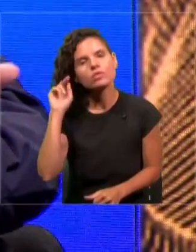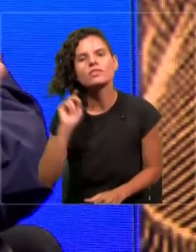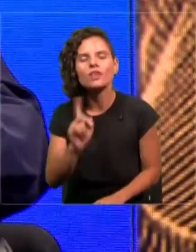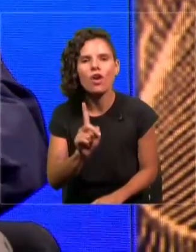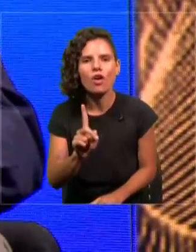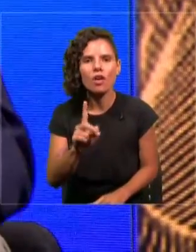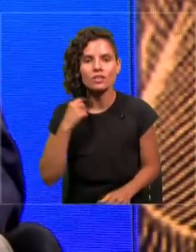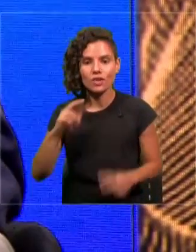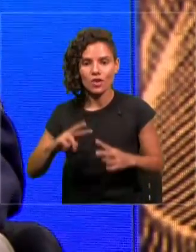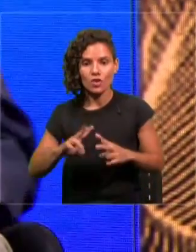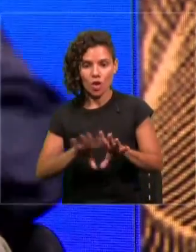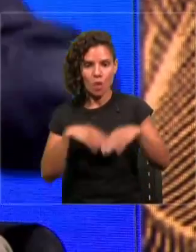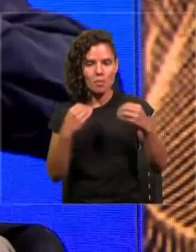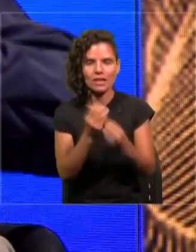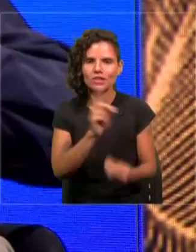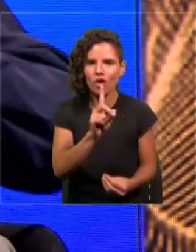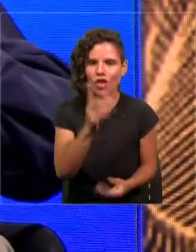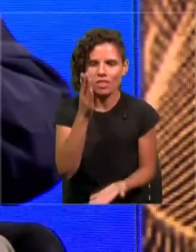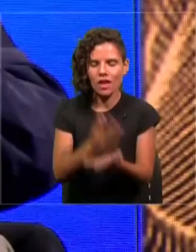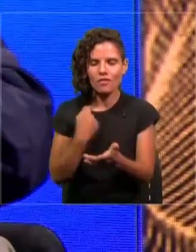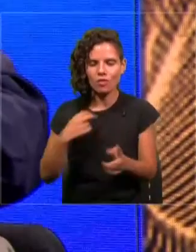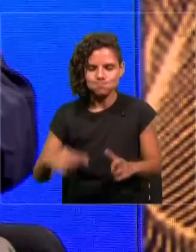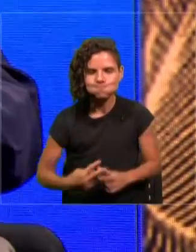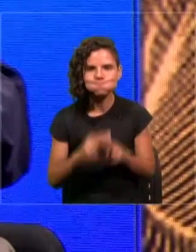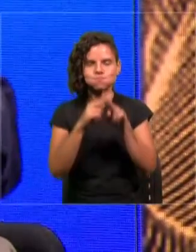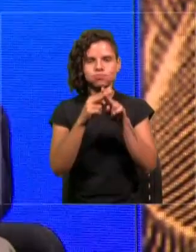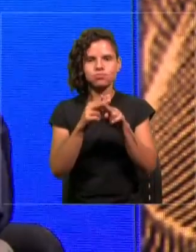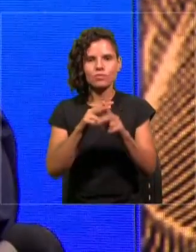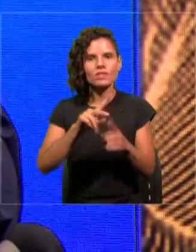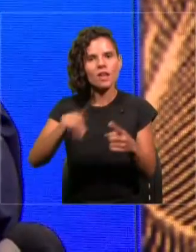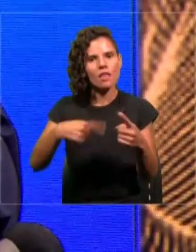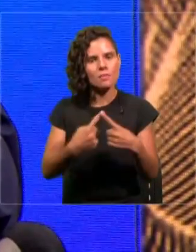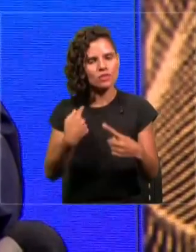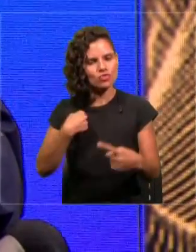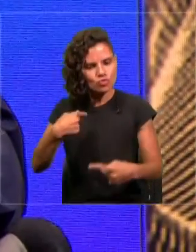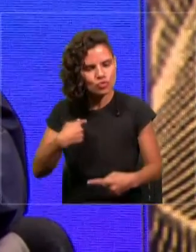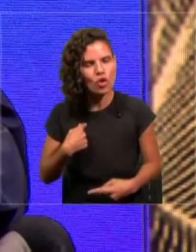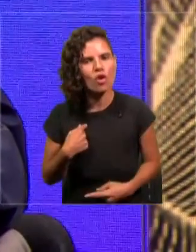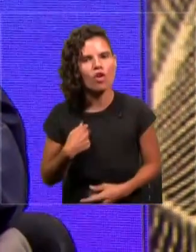soy completo, y yo tengo que autoconstruirme.